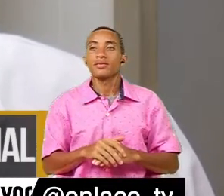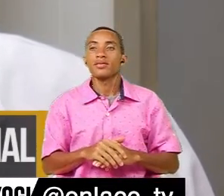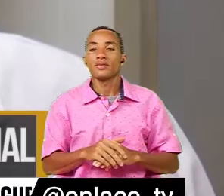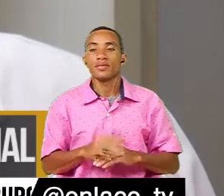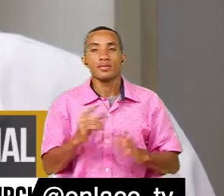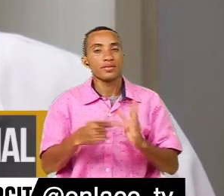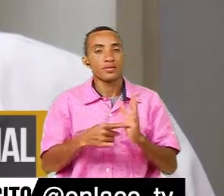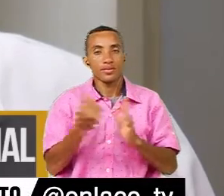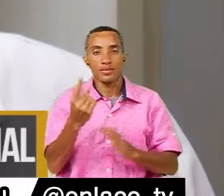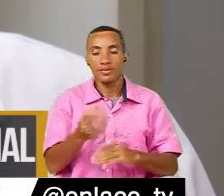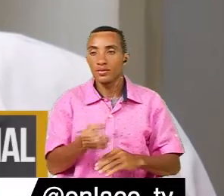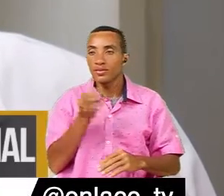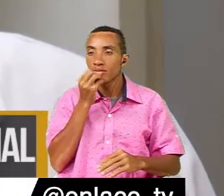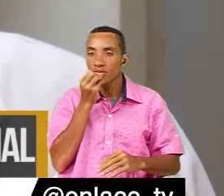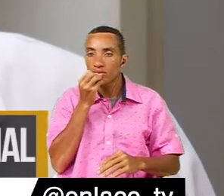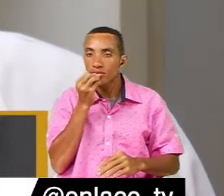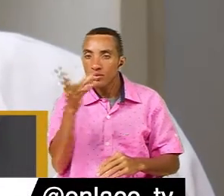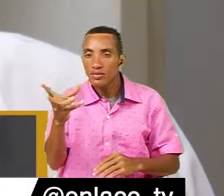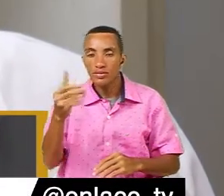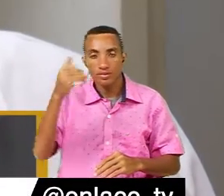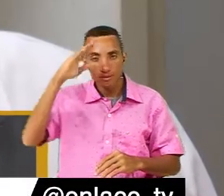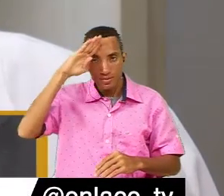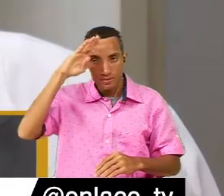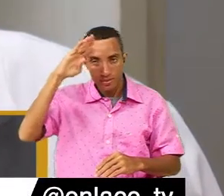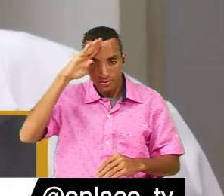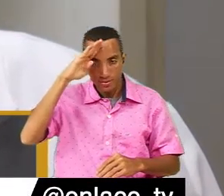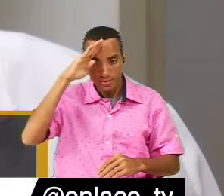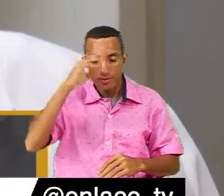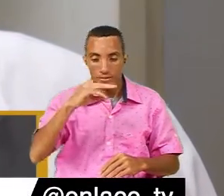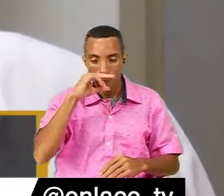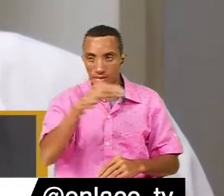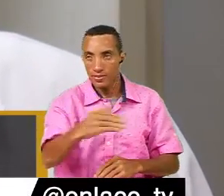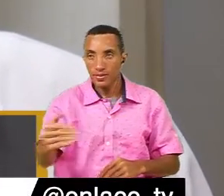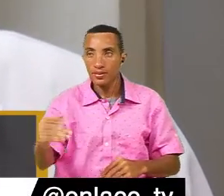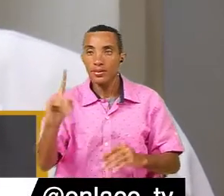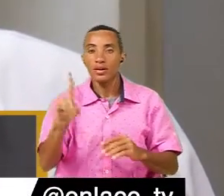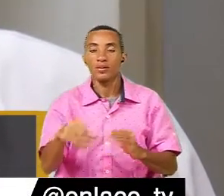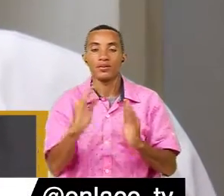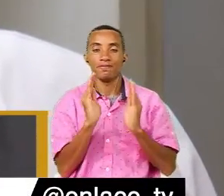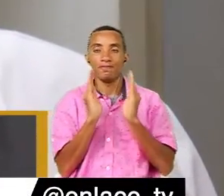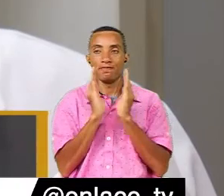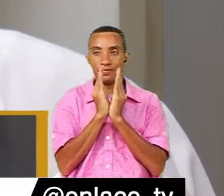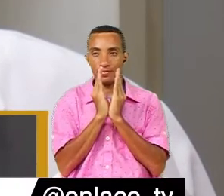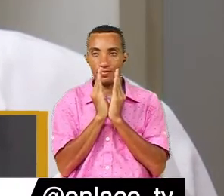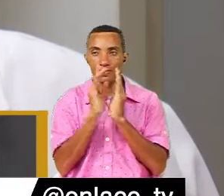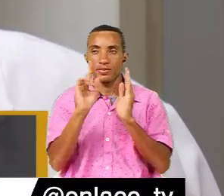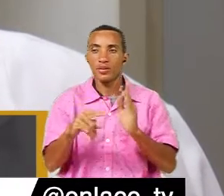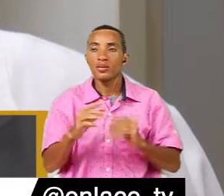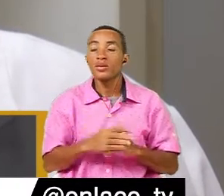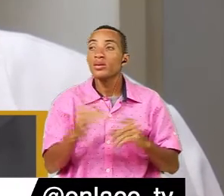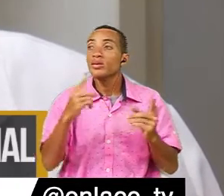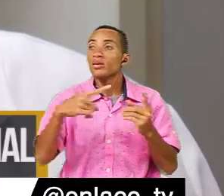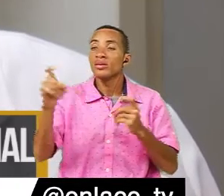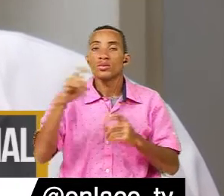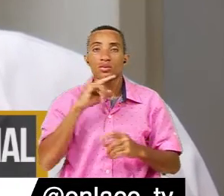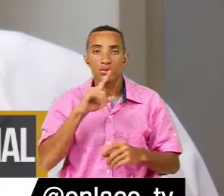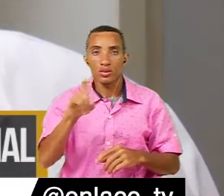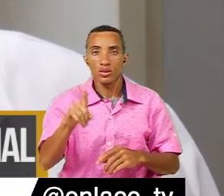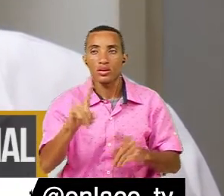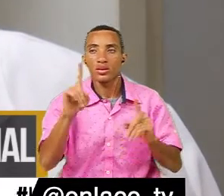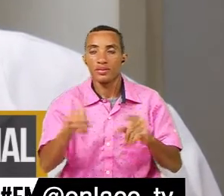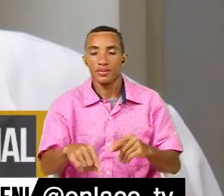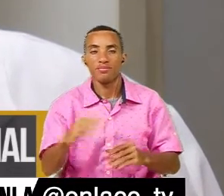inmediato a la Policía de Infancia y Adolescencia, asimismo también al Bienestar Familiar. Como fue remitida a la ciudad de Bucaramanga, también tiene